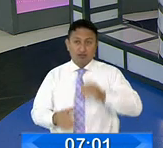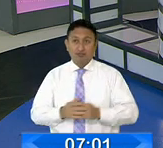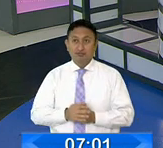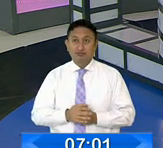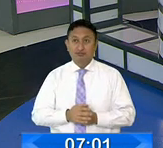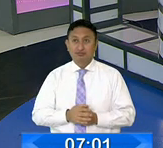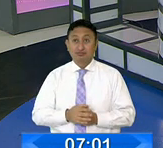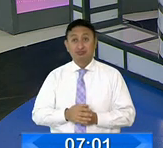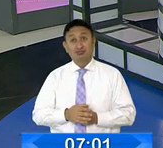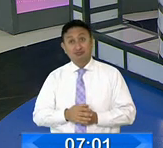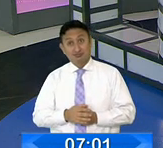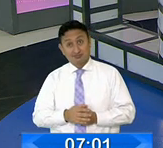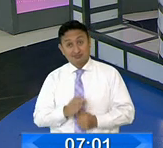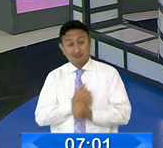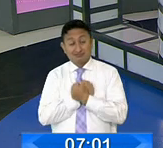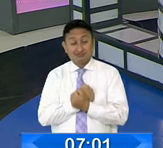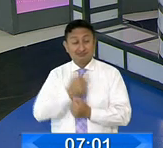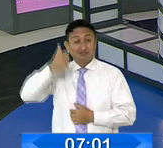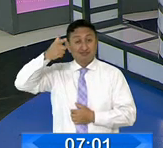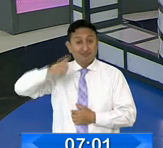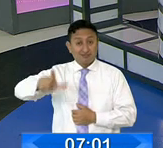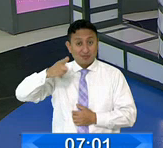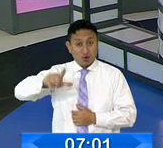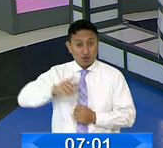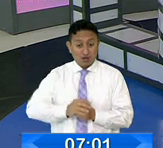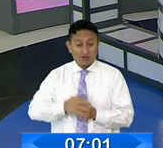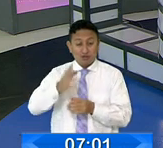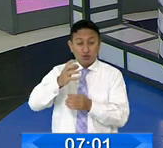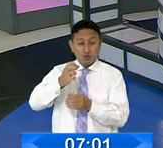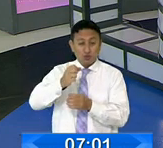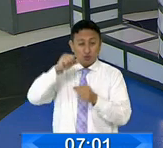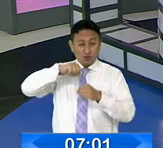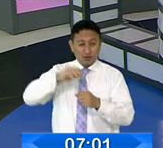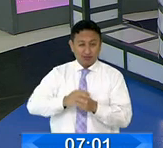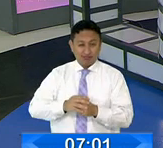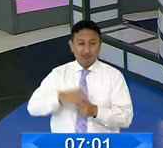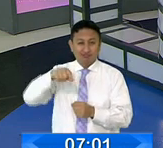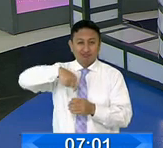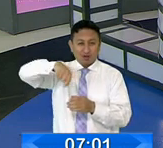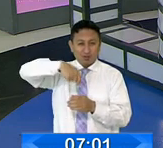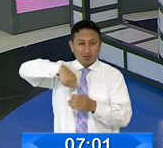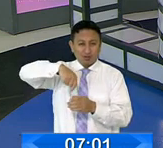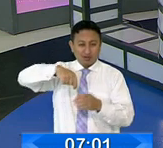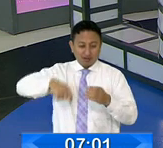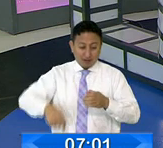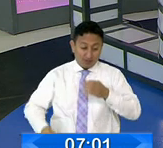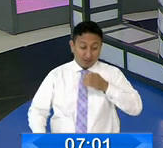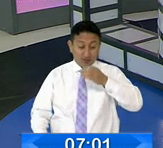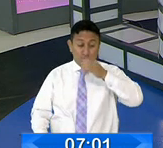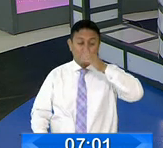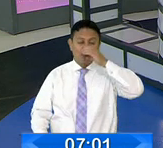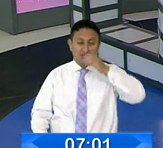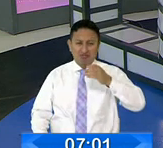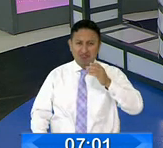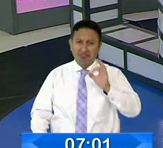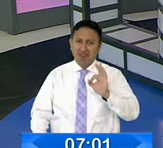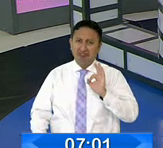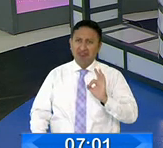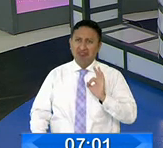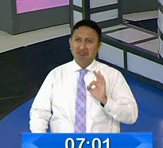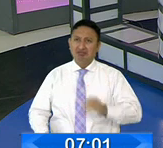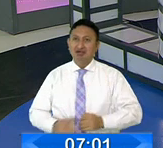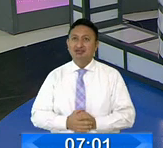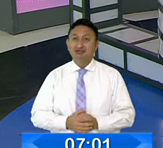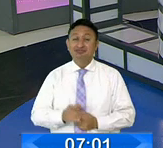pues le ponen la horchatita con limoncito, como un refresquito. Bueno, le ponen algo más a veces, ¿no? Sí. Pero con la horchatita.